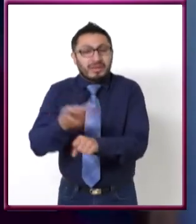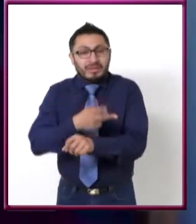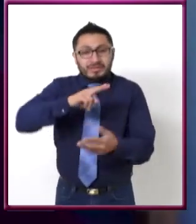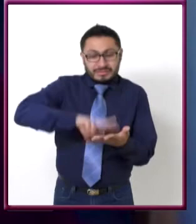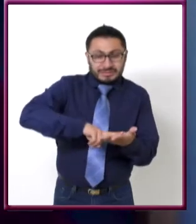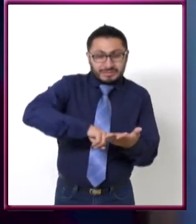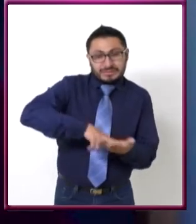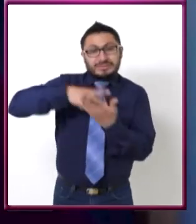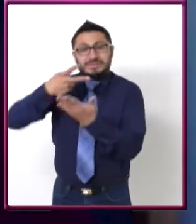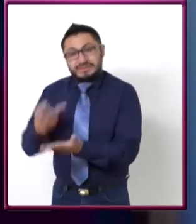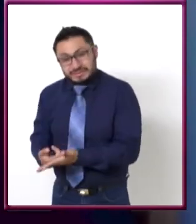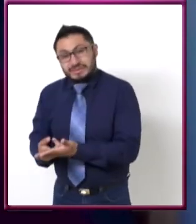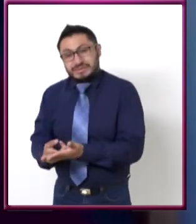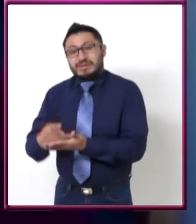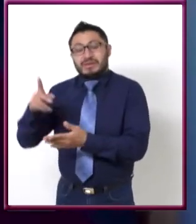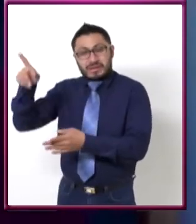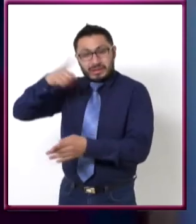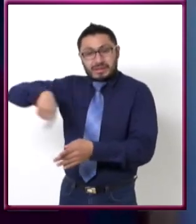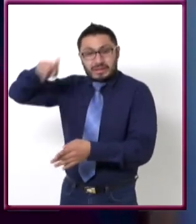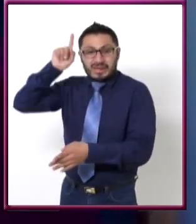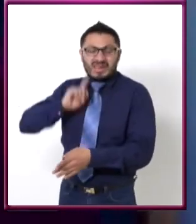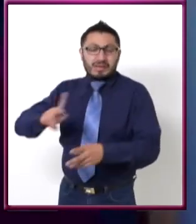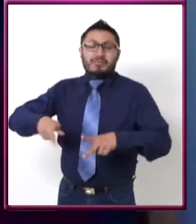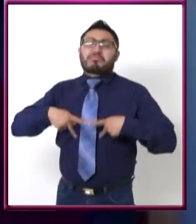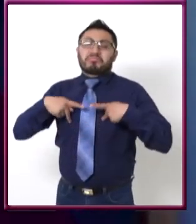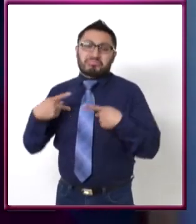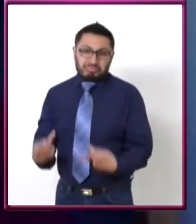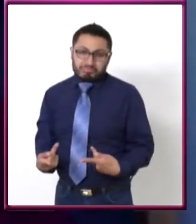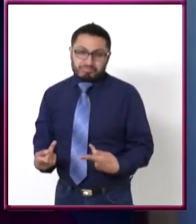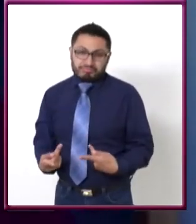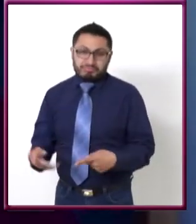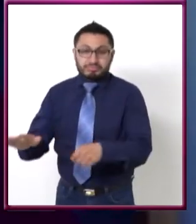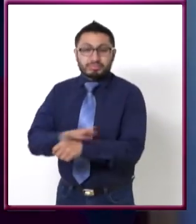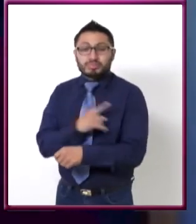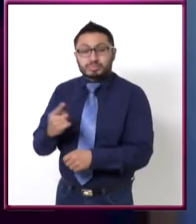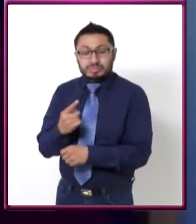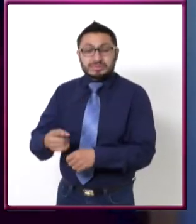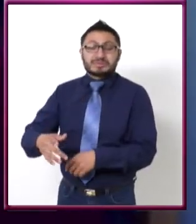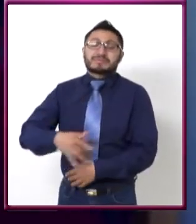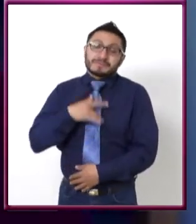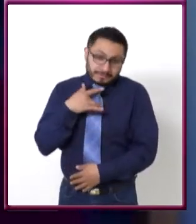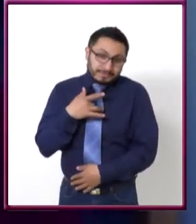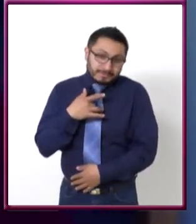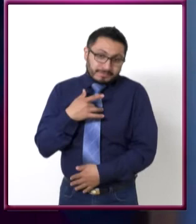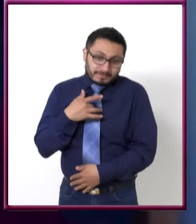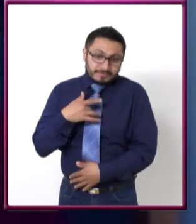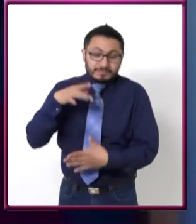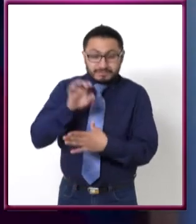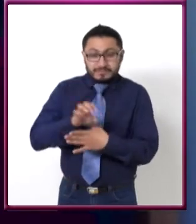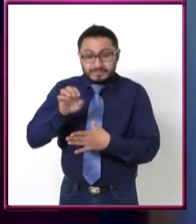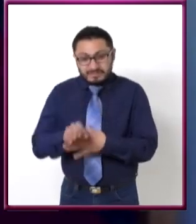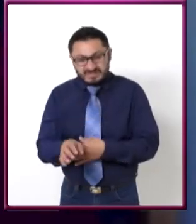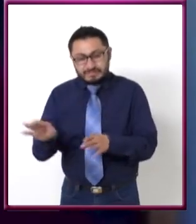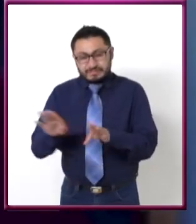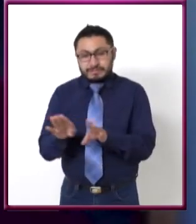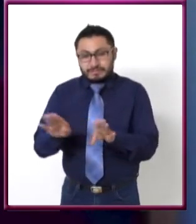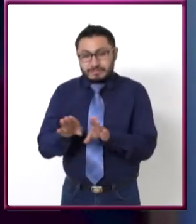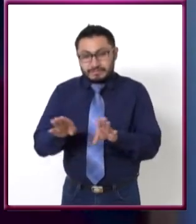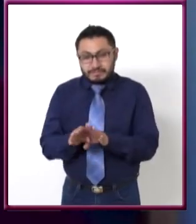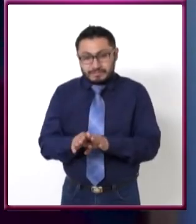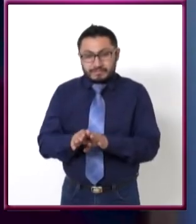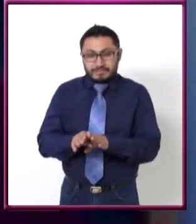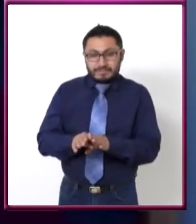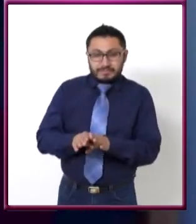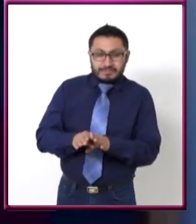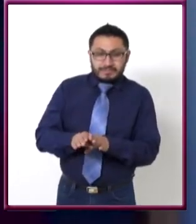pasa? Que la otra cara de la moneda es las mujeres son débiles. ¿Por qué? Porque sienten. Entonces se llega